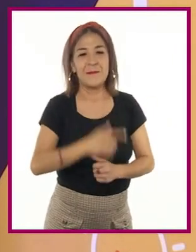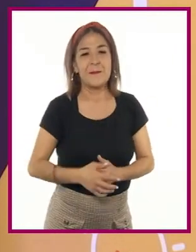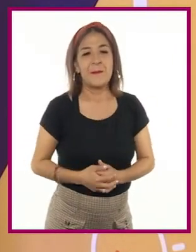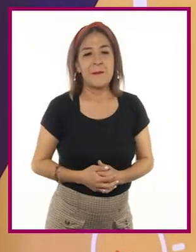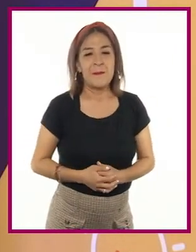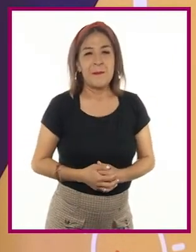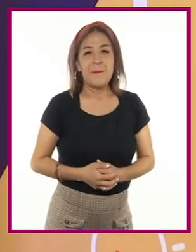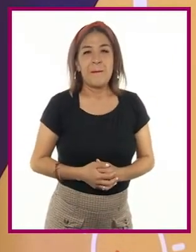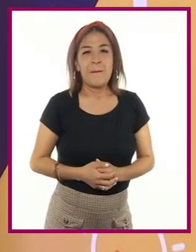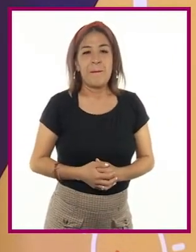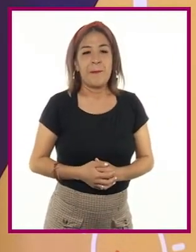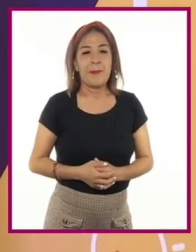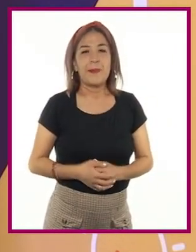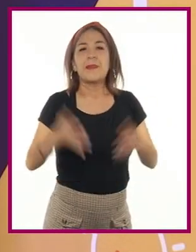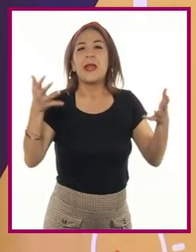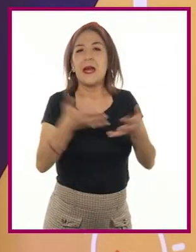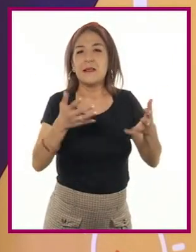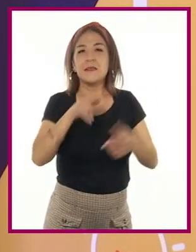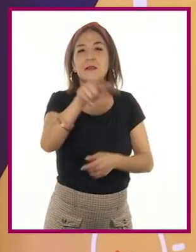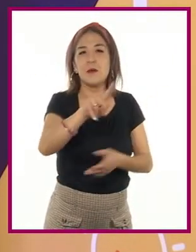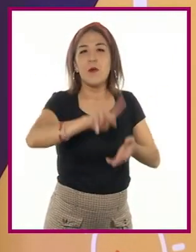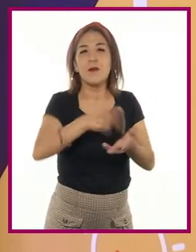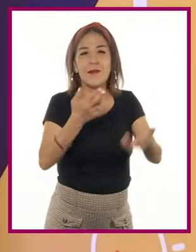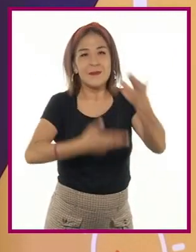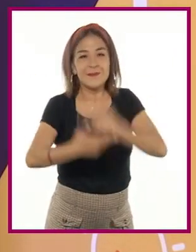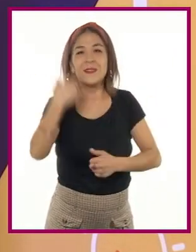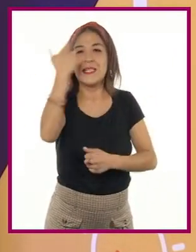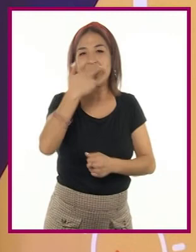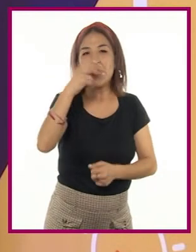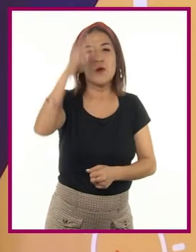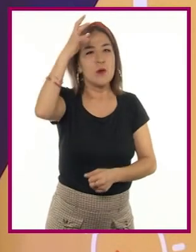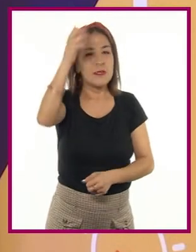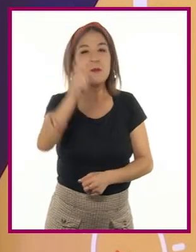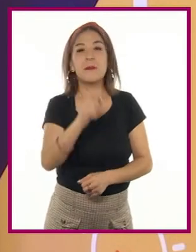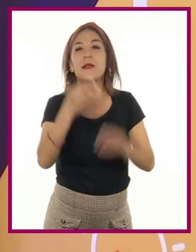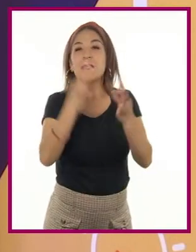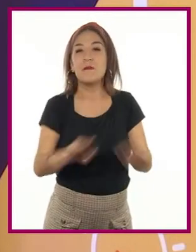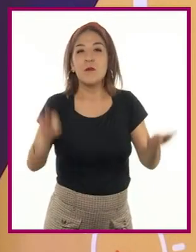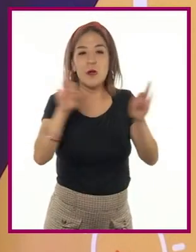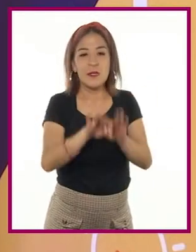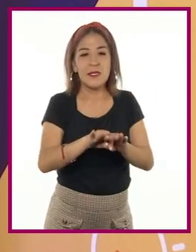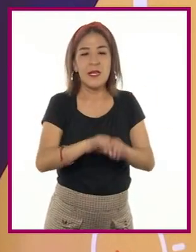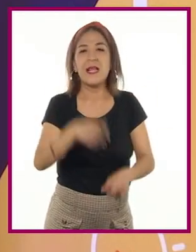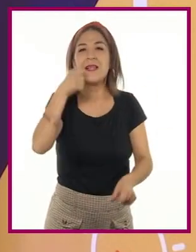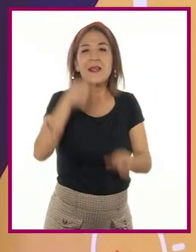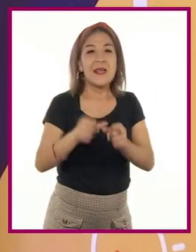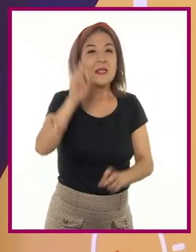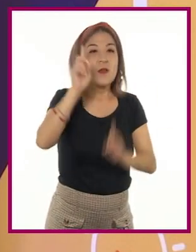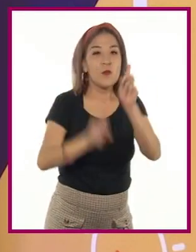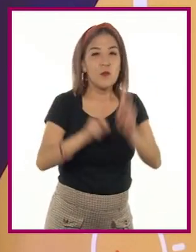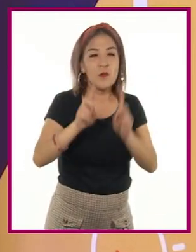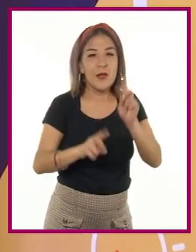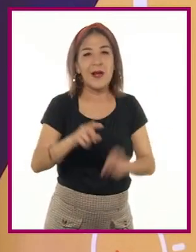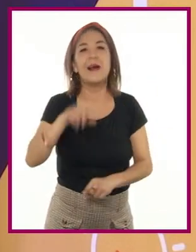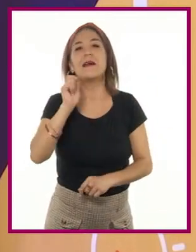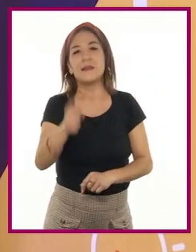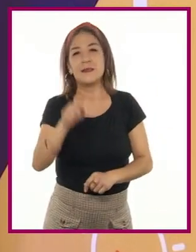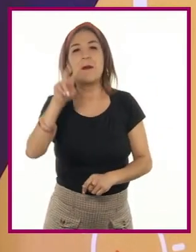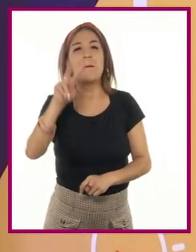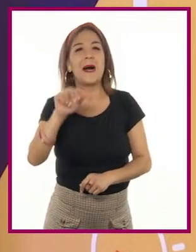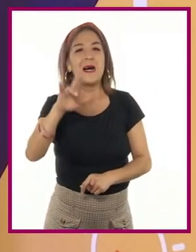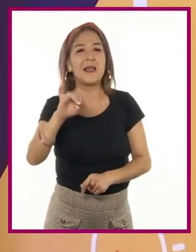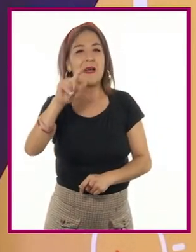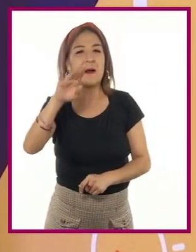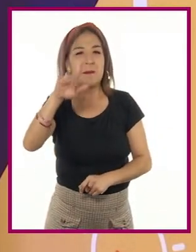se realizó un repaso de conceptos fundamentales como son incógnitas y variables para ello